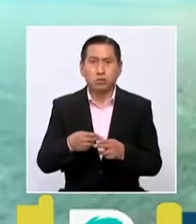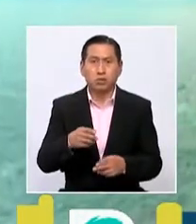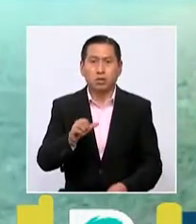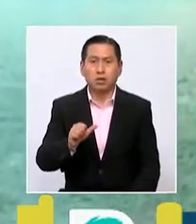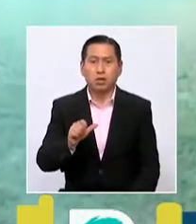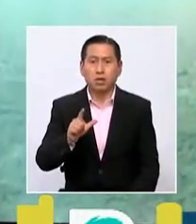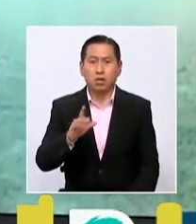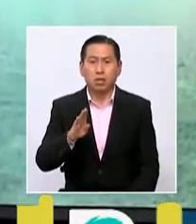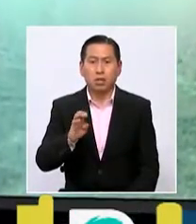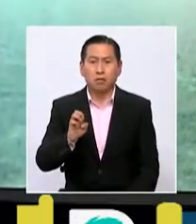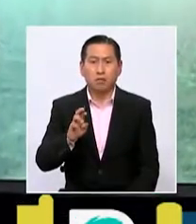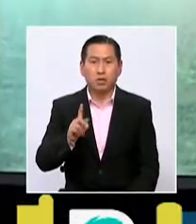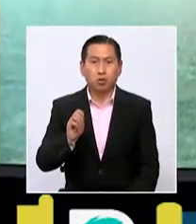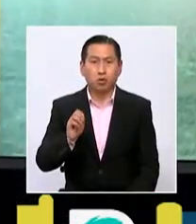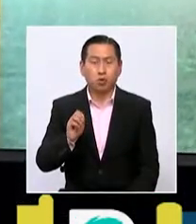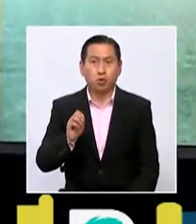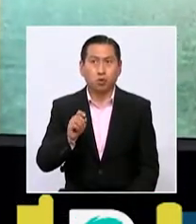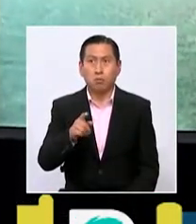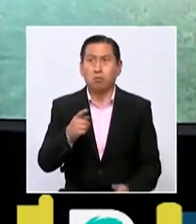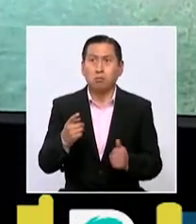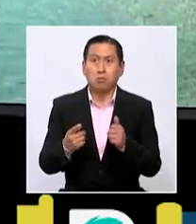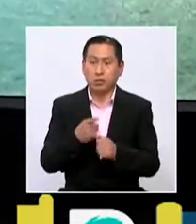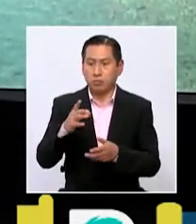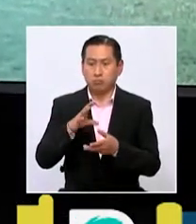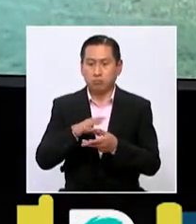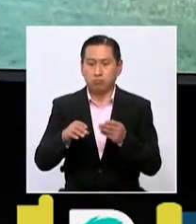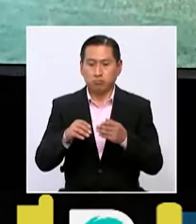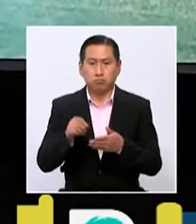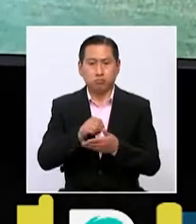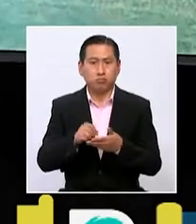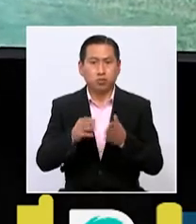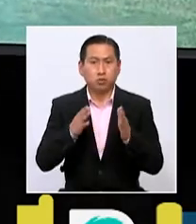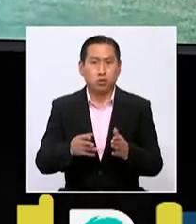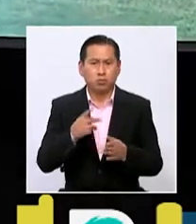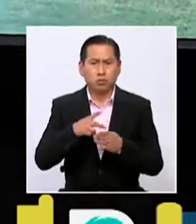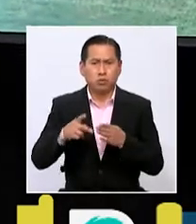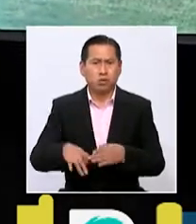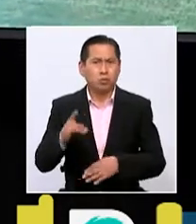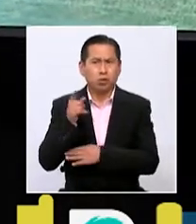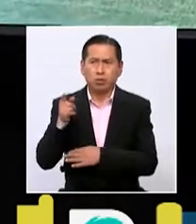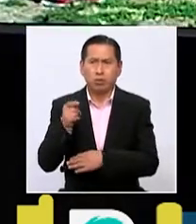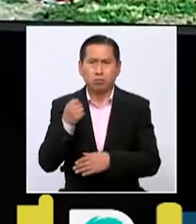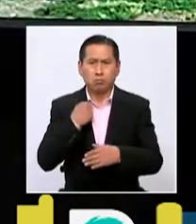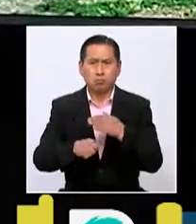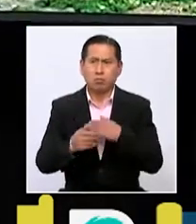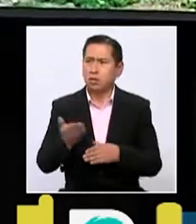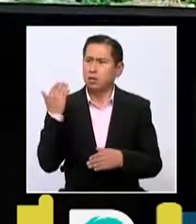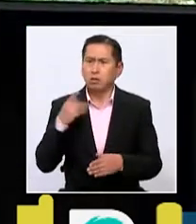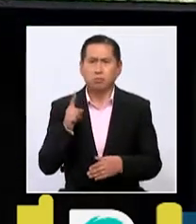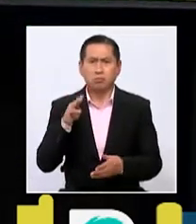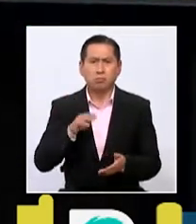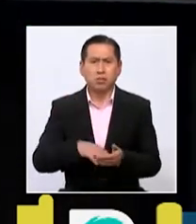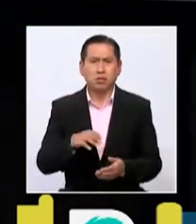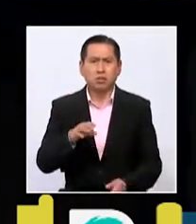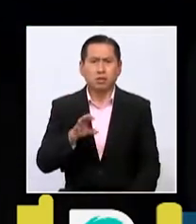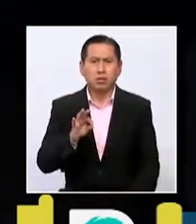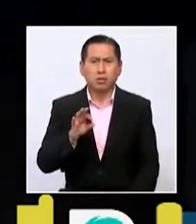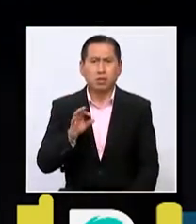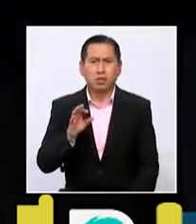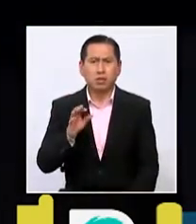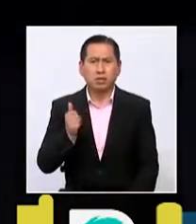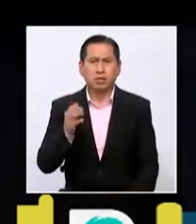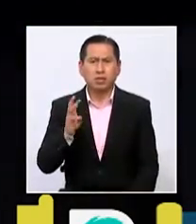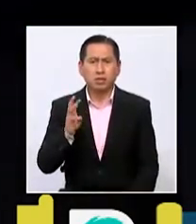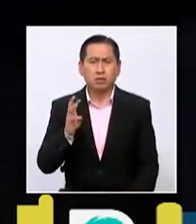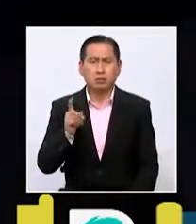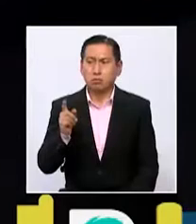Rodás. El primer historiador profesional que tuvo Bolivia, un hombre que nació en 1916, 1917,